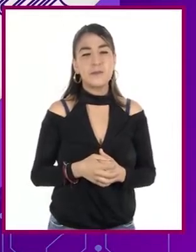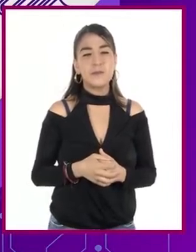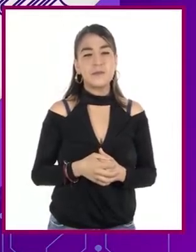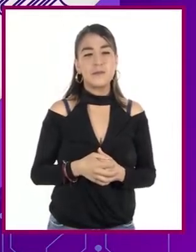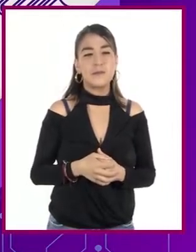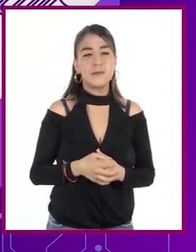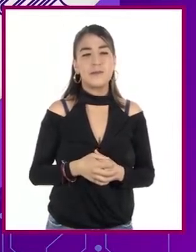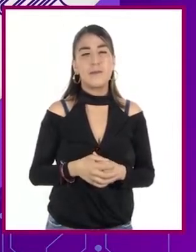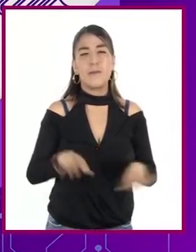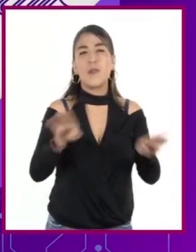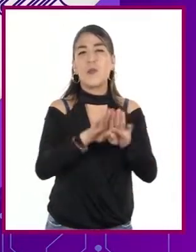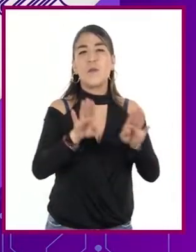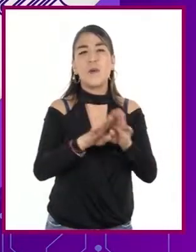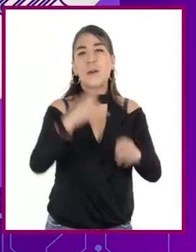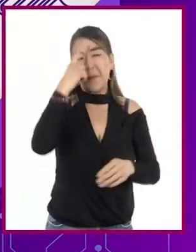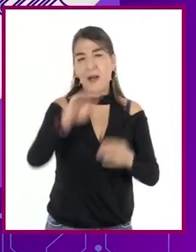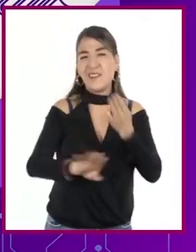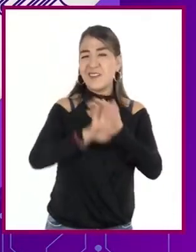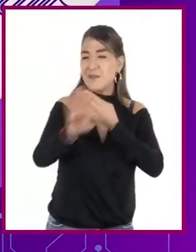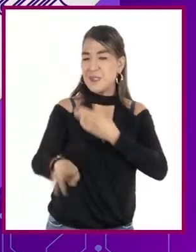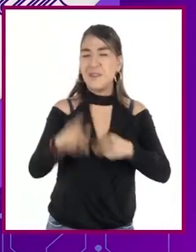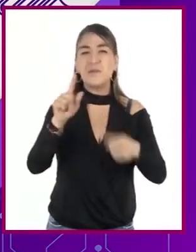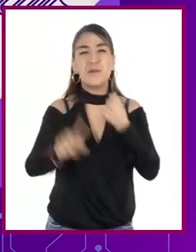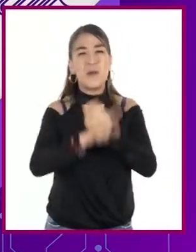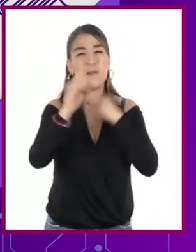prevención de los conflictos y sus causas,